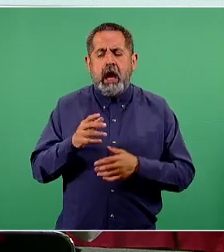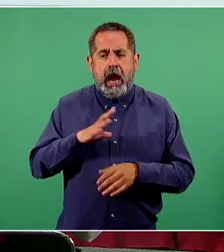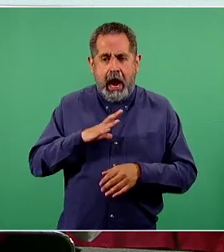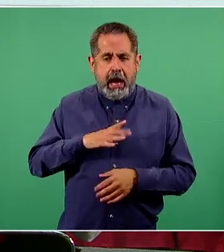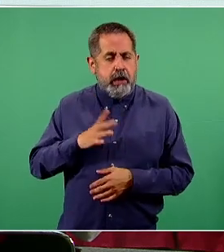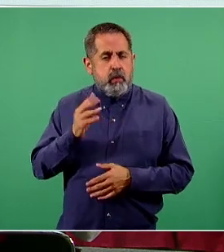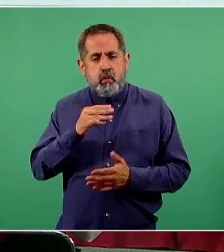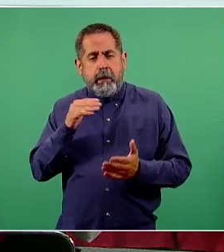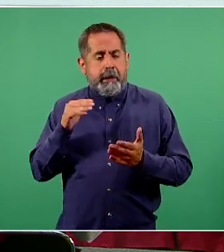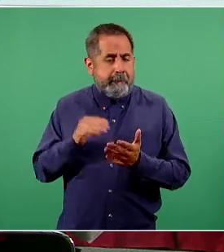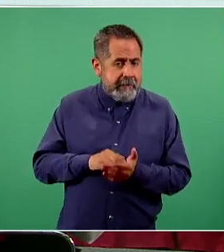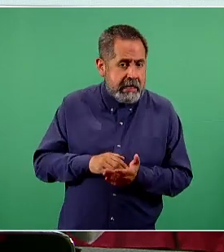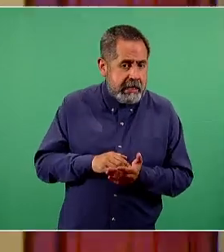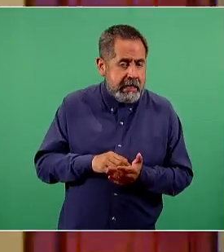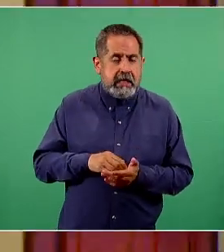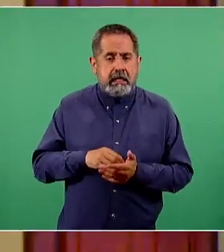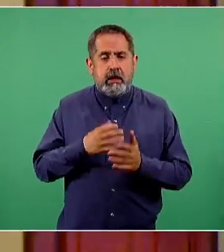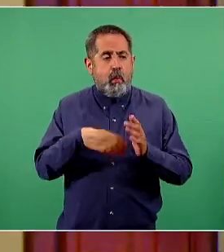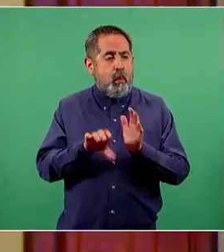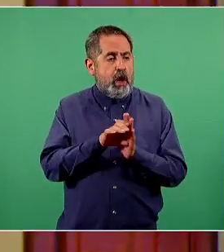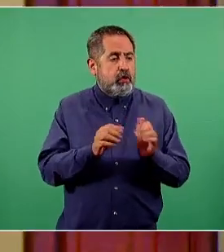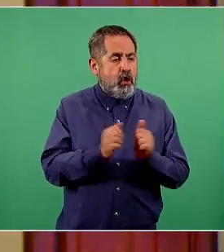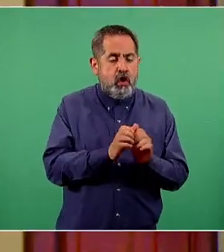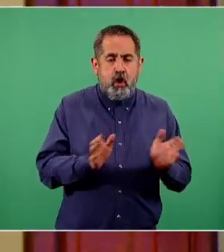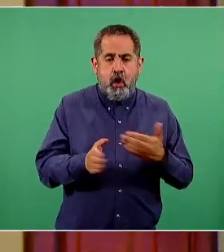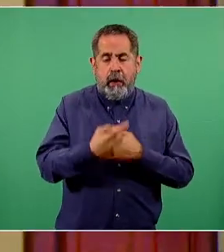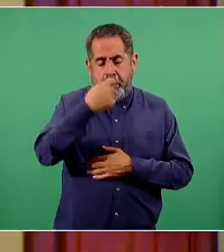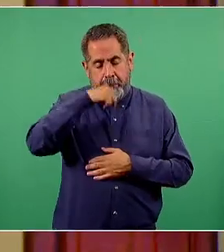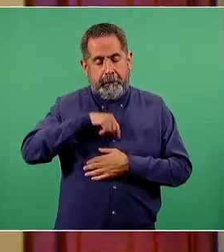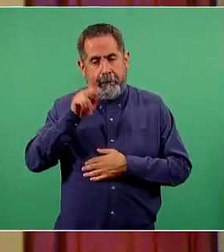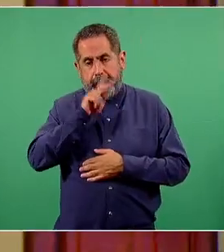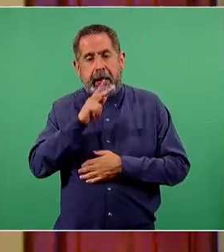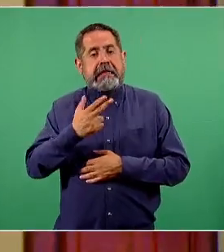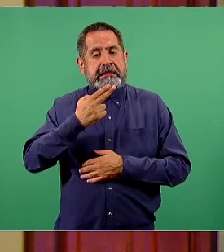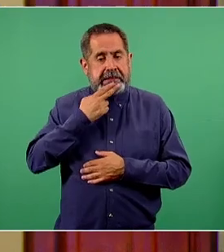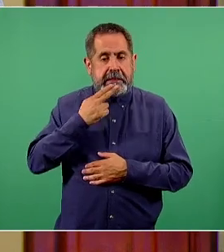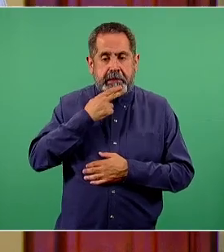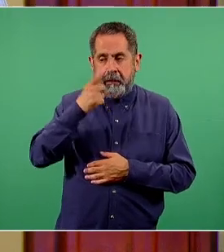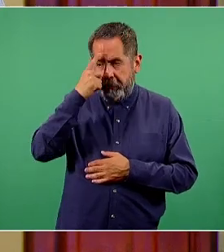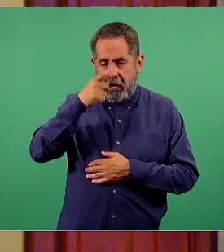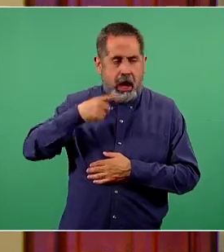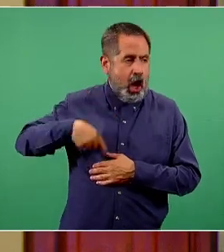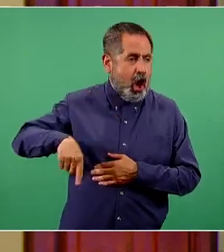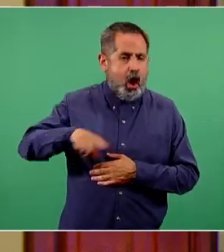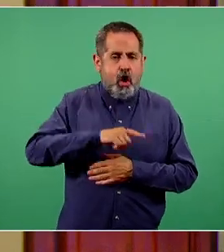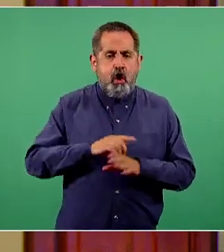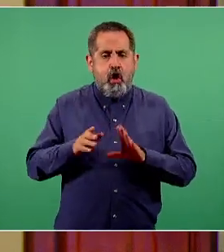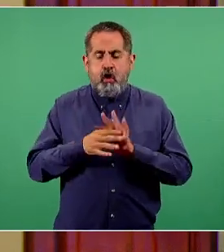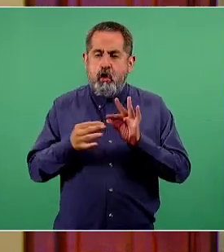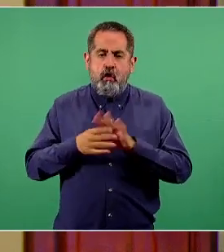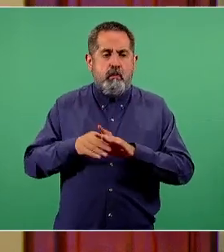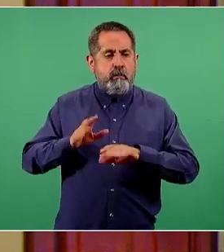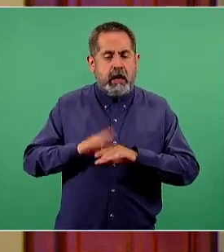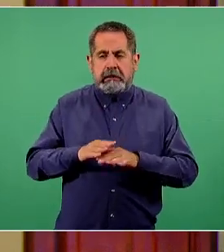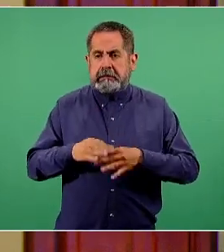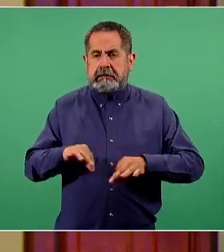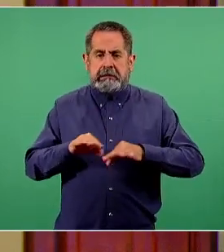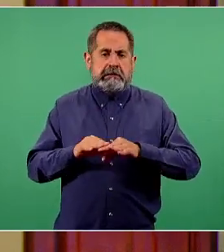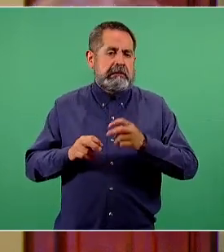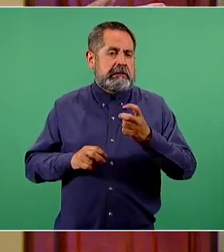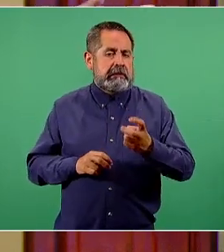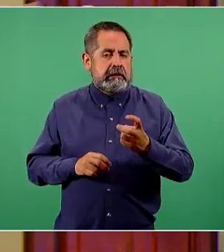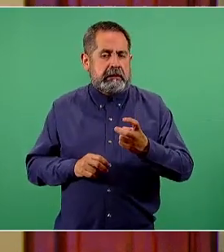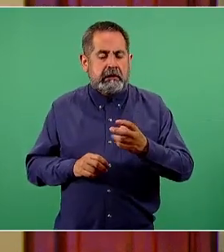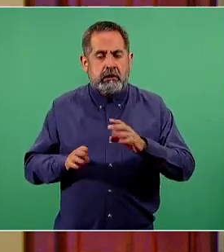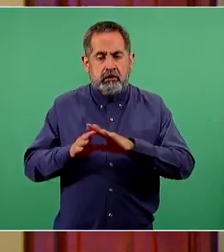9,000 camas con ventilador que están disponibles y listas para atender a las personas que presentan justo las mayores complicaciones, y que a través